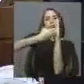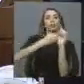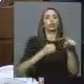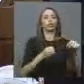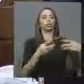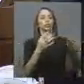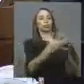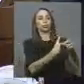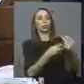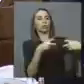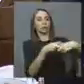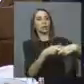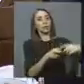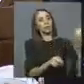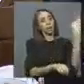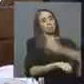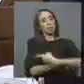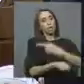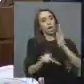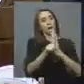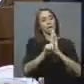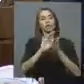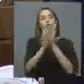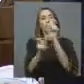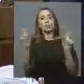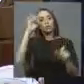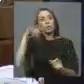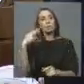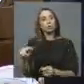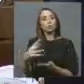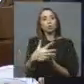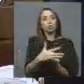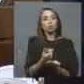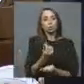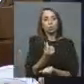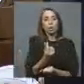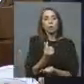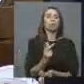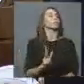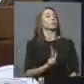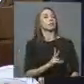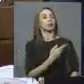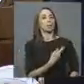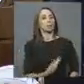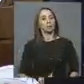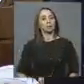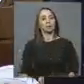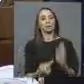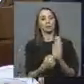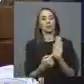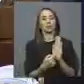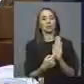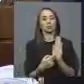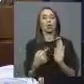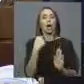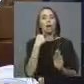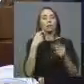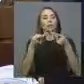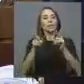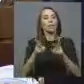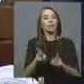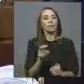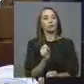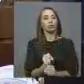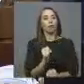sindicalizado también le vamos a imponer que todo el mundo sepa lo que gana creo señor presidente que esto afecta sin duda los derechos